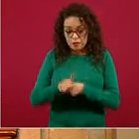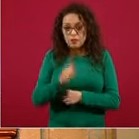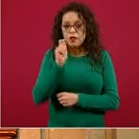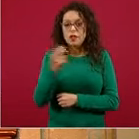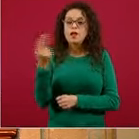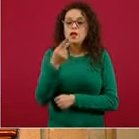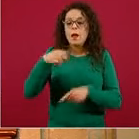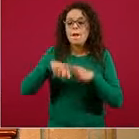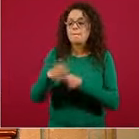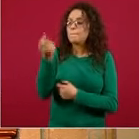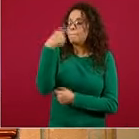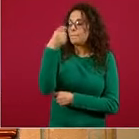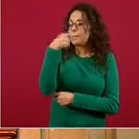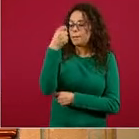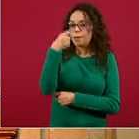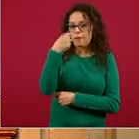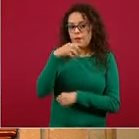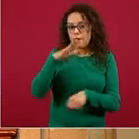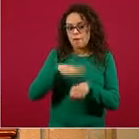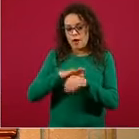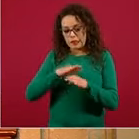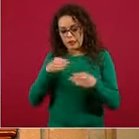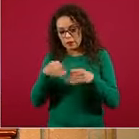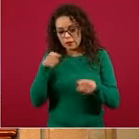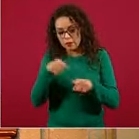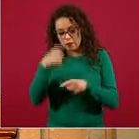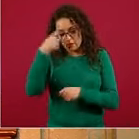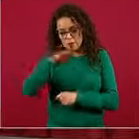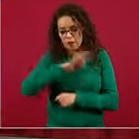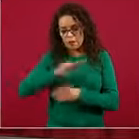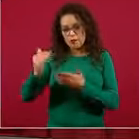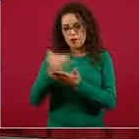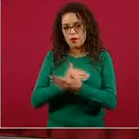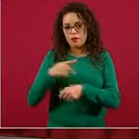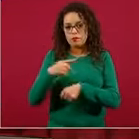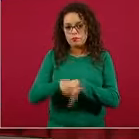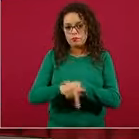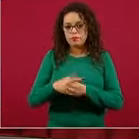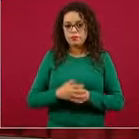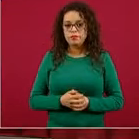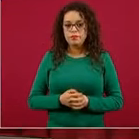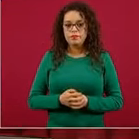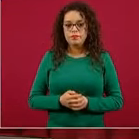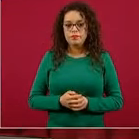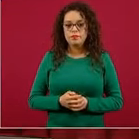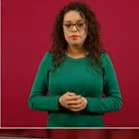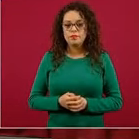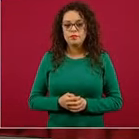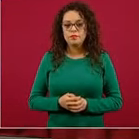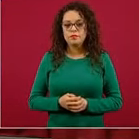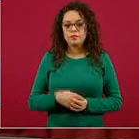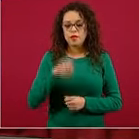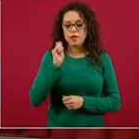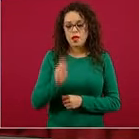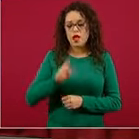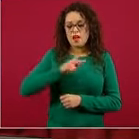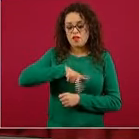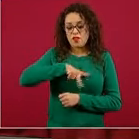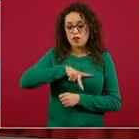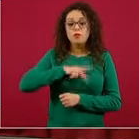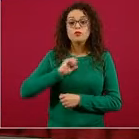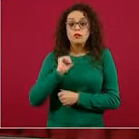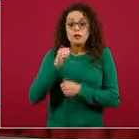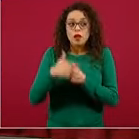medicamento específico puede disminuir el riesgo de que la transmisión de un virus que se haya